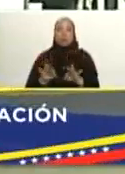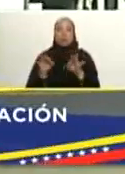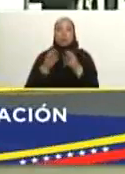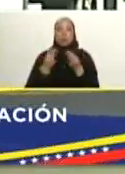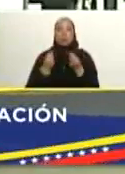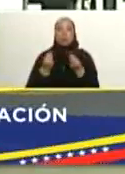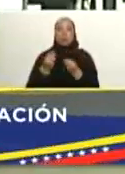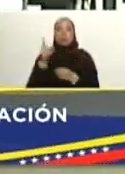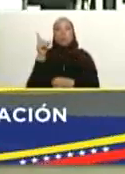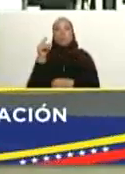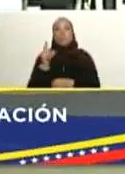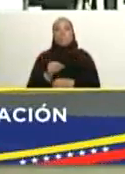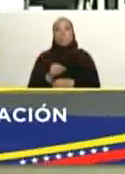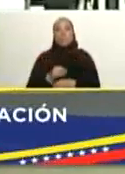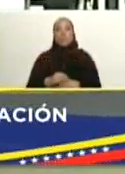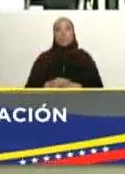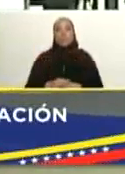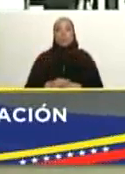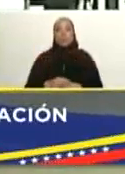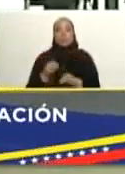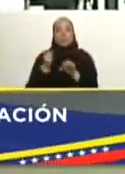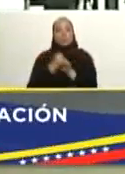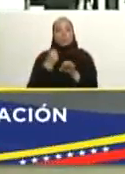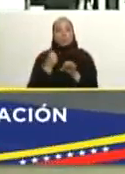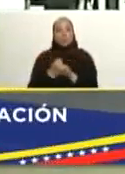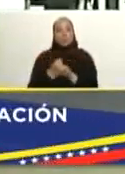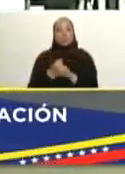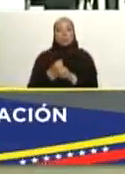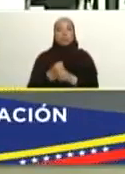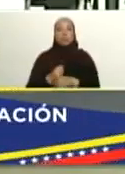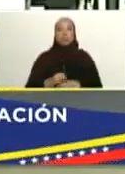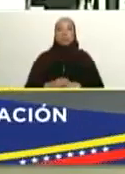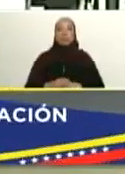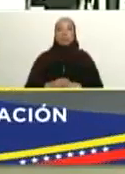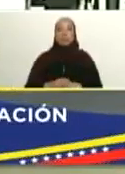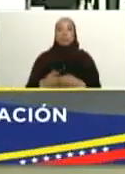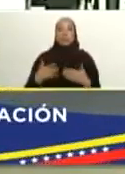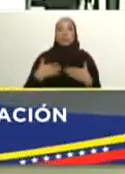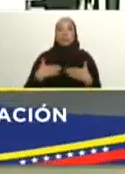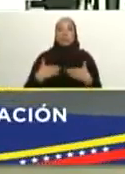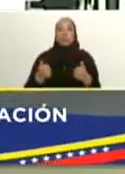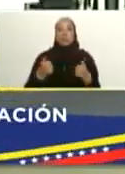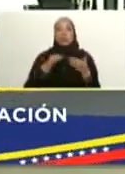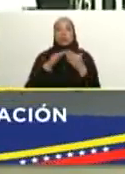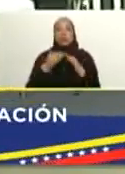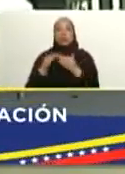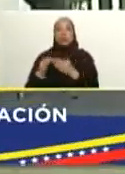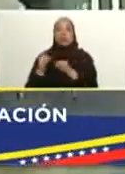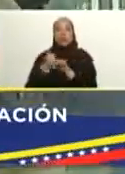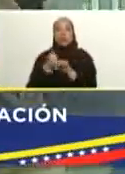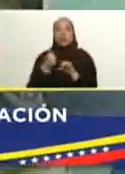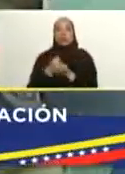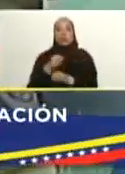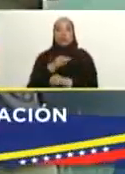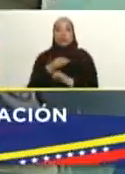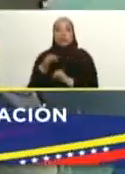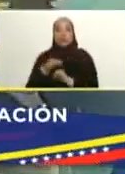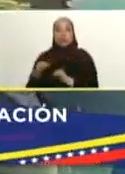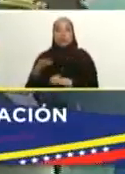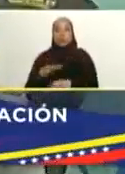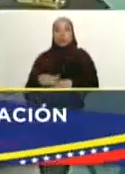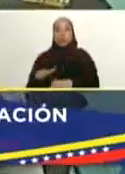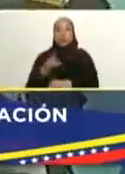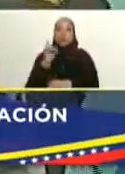con poco, mi comandante en jefe, seguimos trabajando sin cansancio para que la comunidad del municipio Plaza,